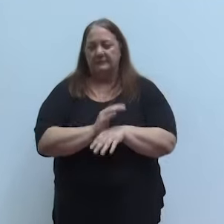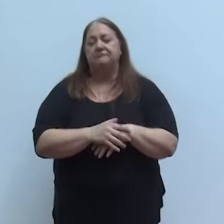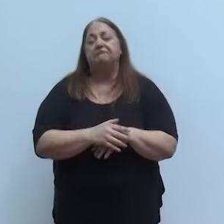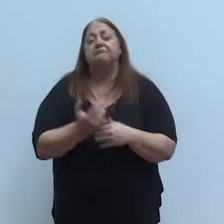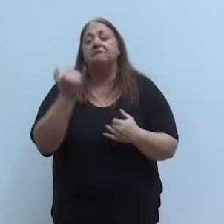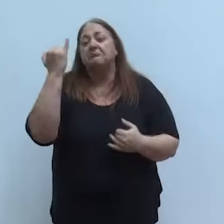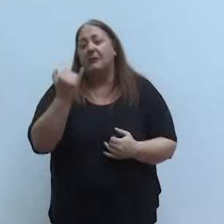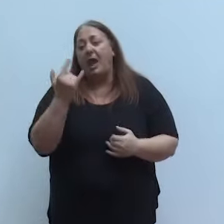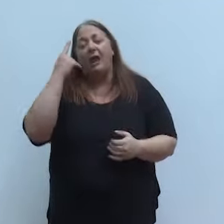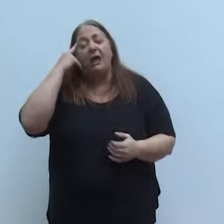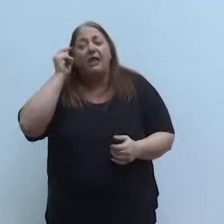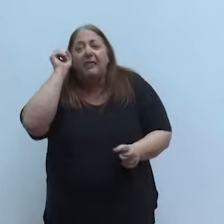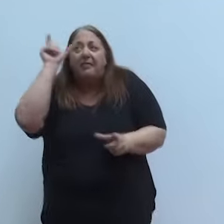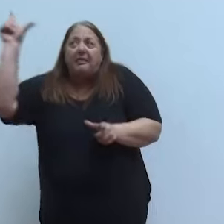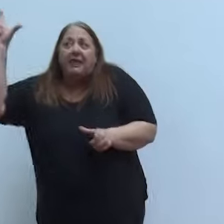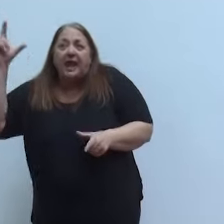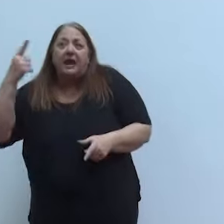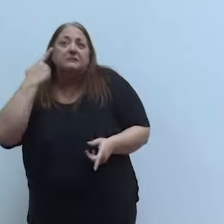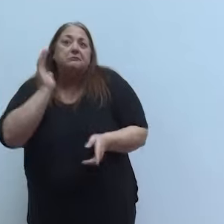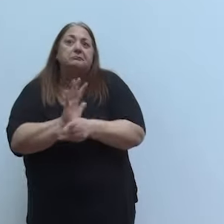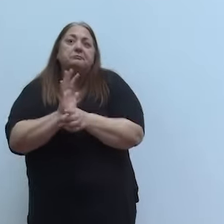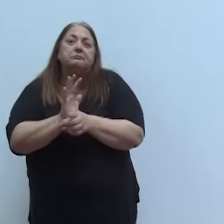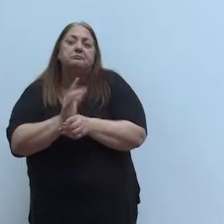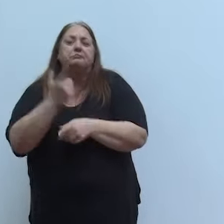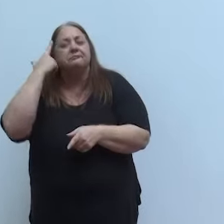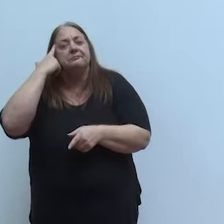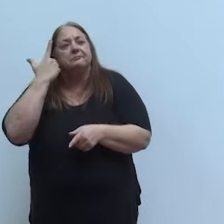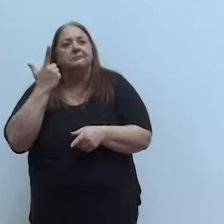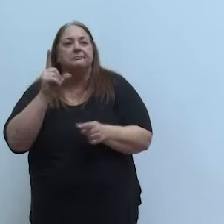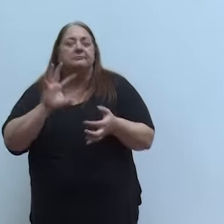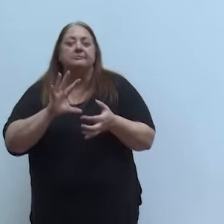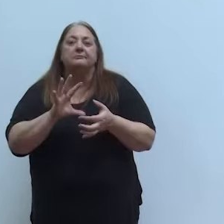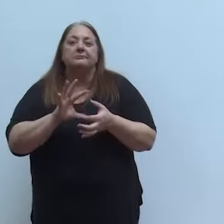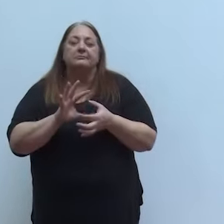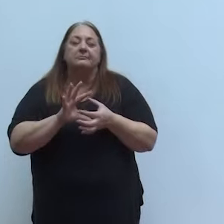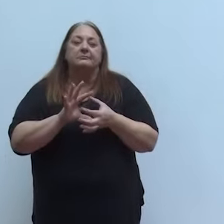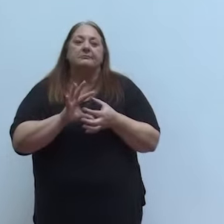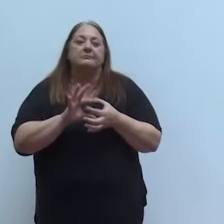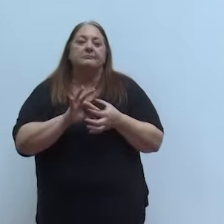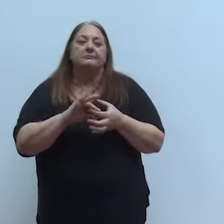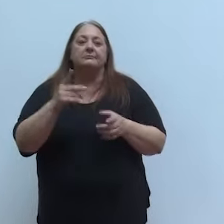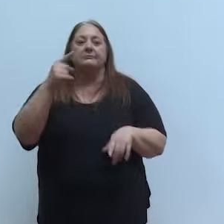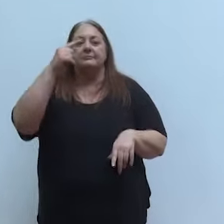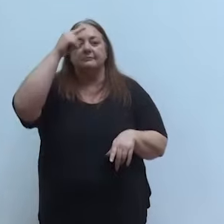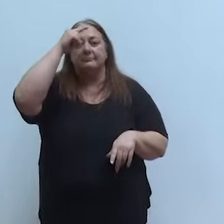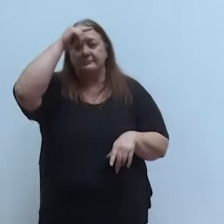ideas neoliberales y del otro lado de las nacional populares o de Centro izquierda